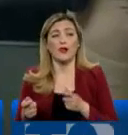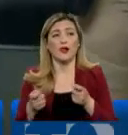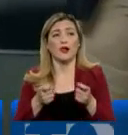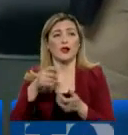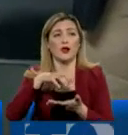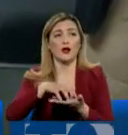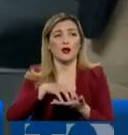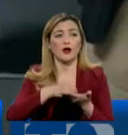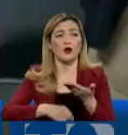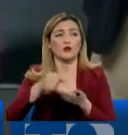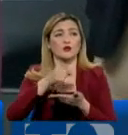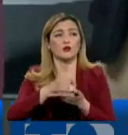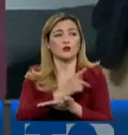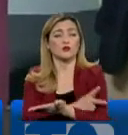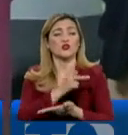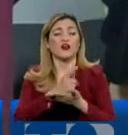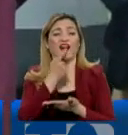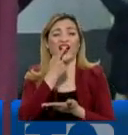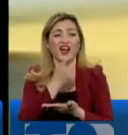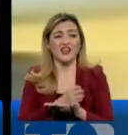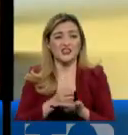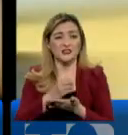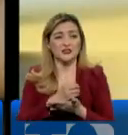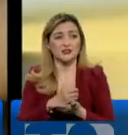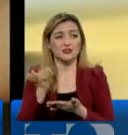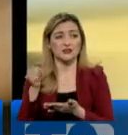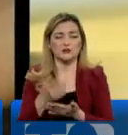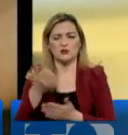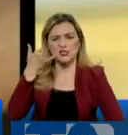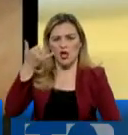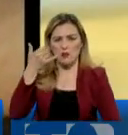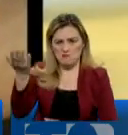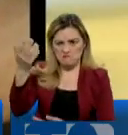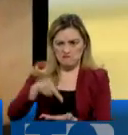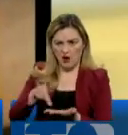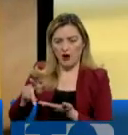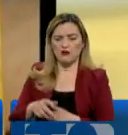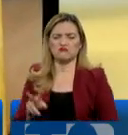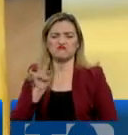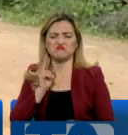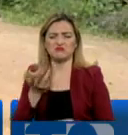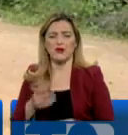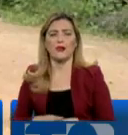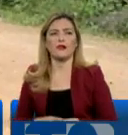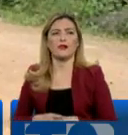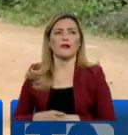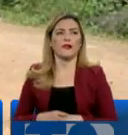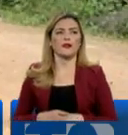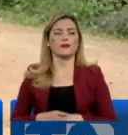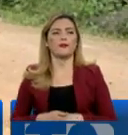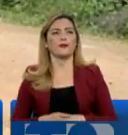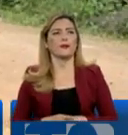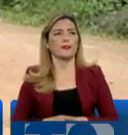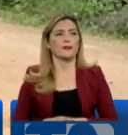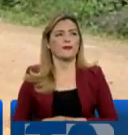en las provincias de Guayas, Pichincha y El Oro, y que bajo la modalidad de extorsión sacaba dinero a sus víctimas. También